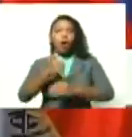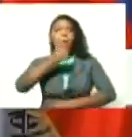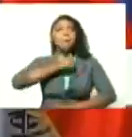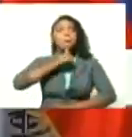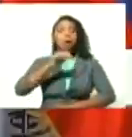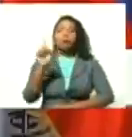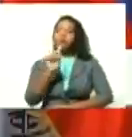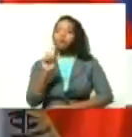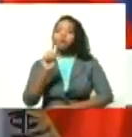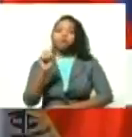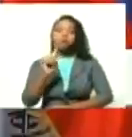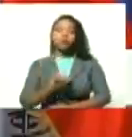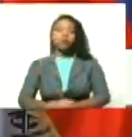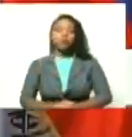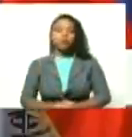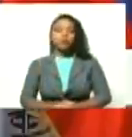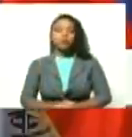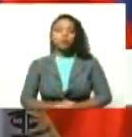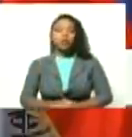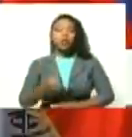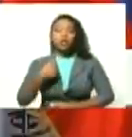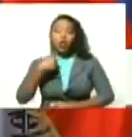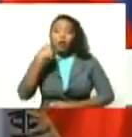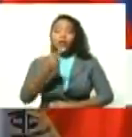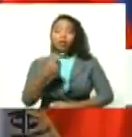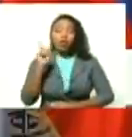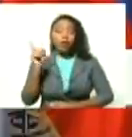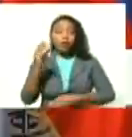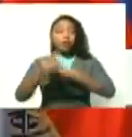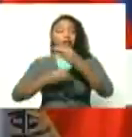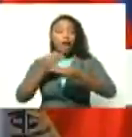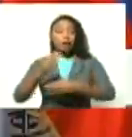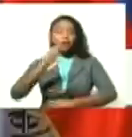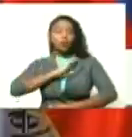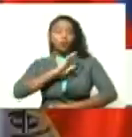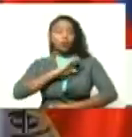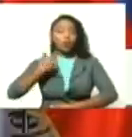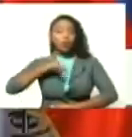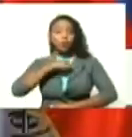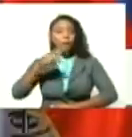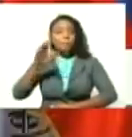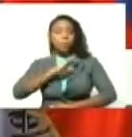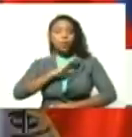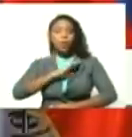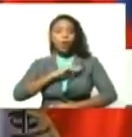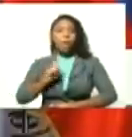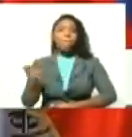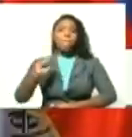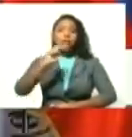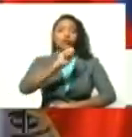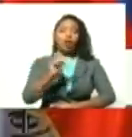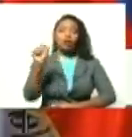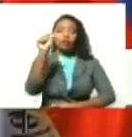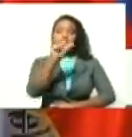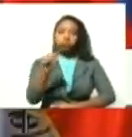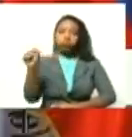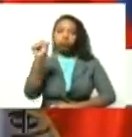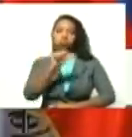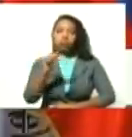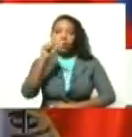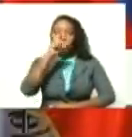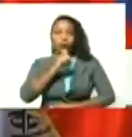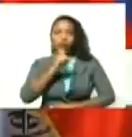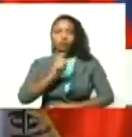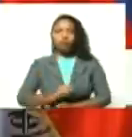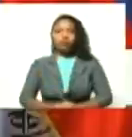Y he dicho, y ha sido un menester nuestro, mensual, semanalmente,